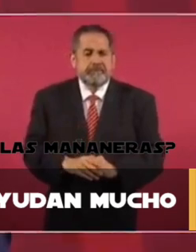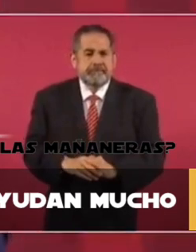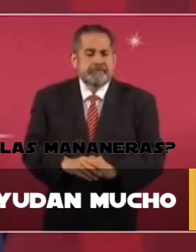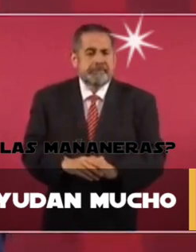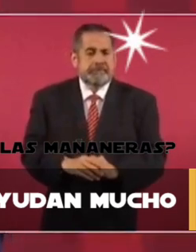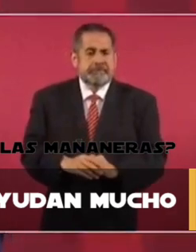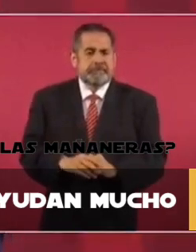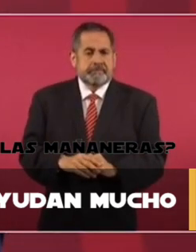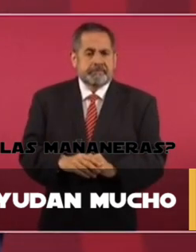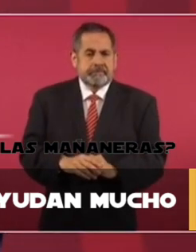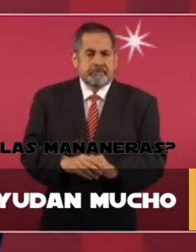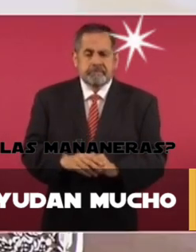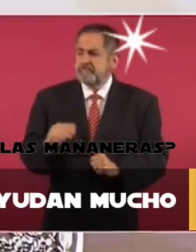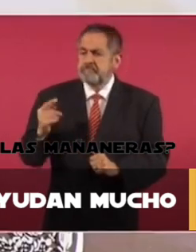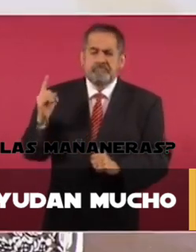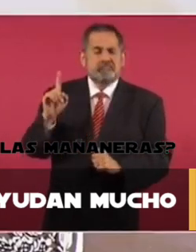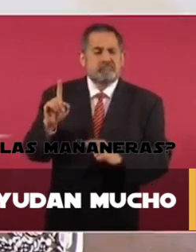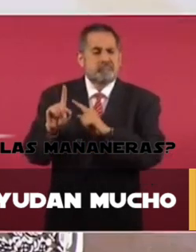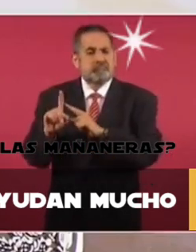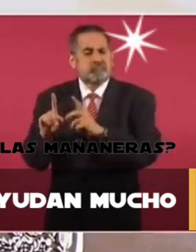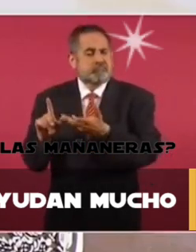nadie más puede estar